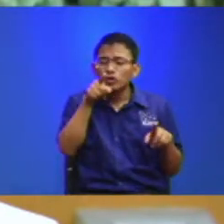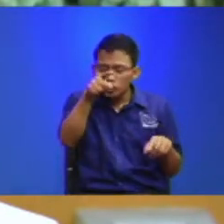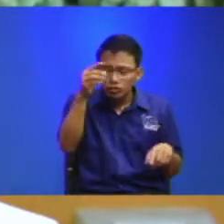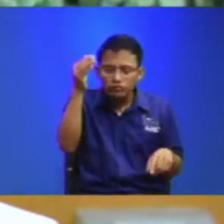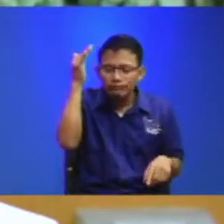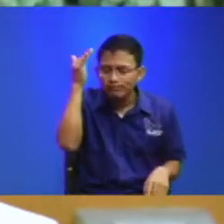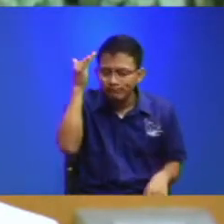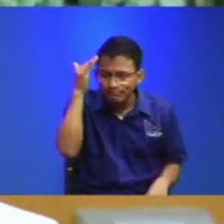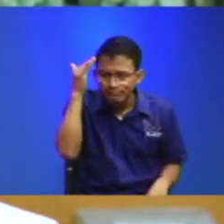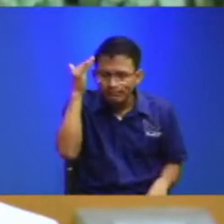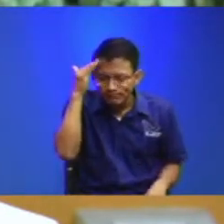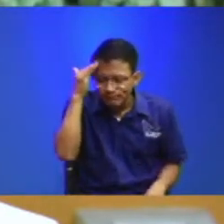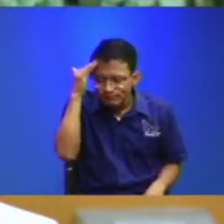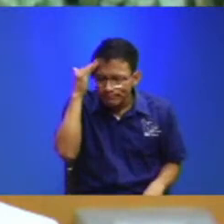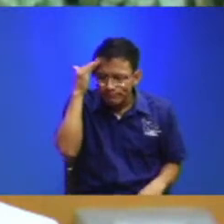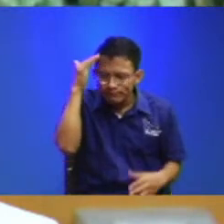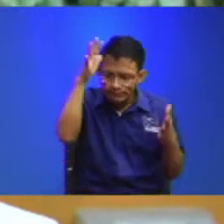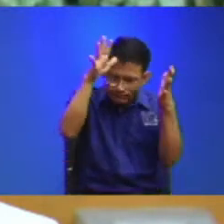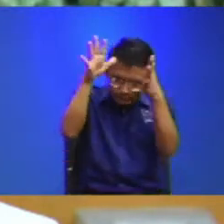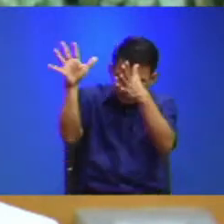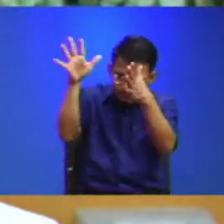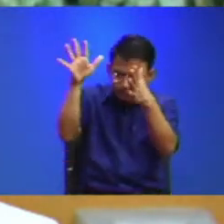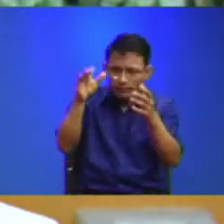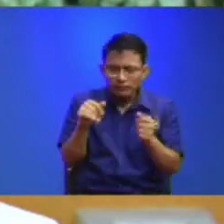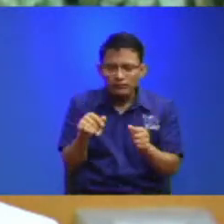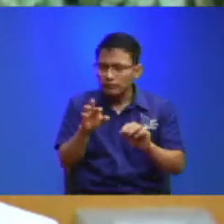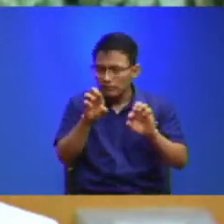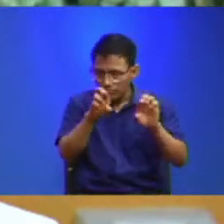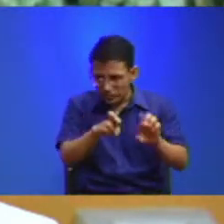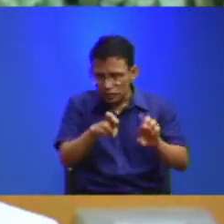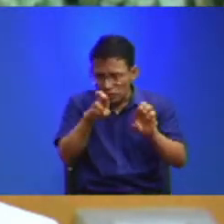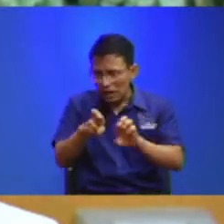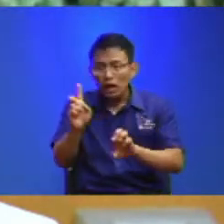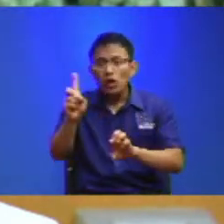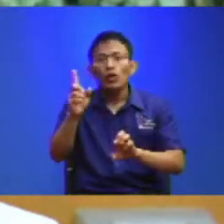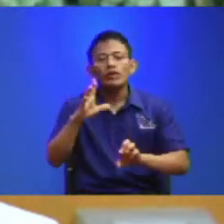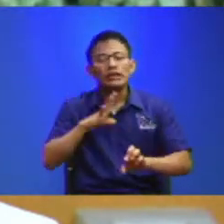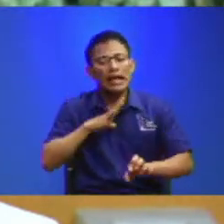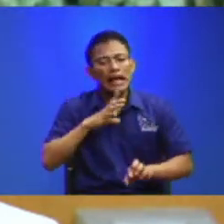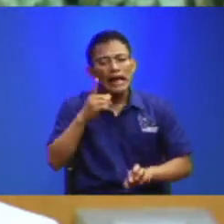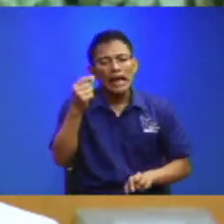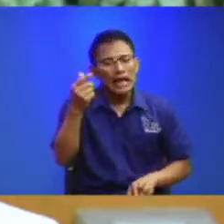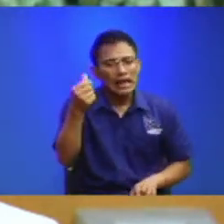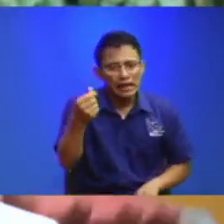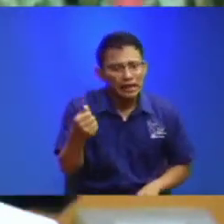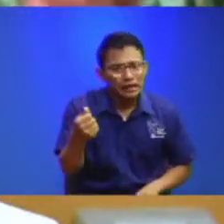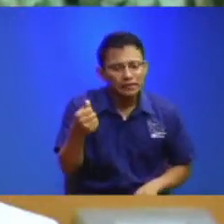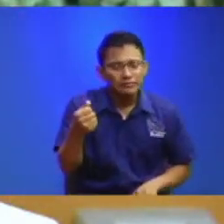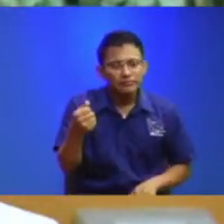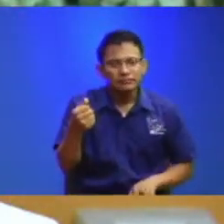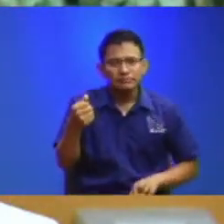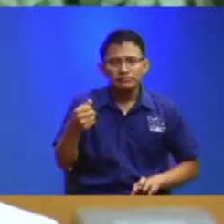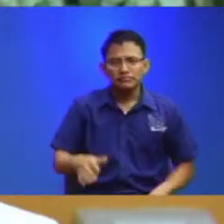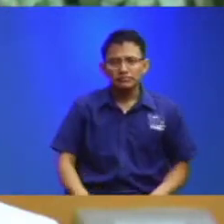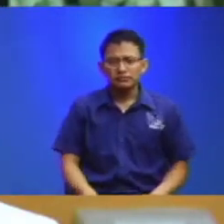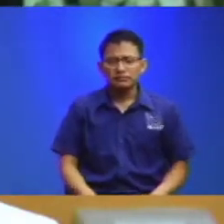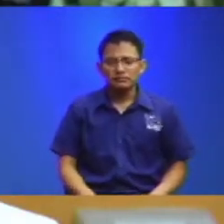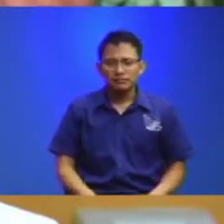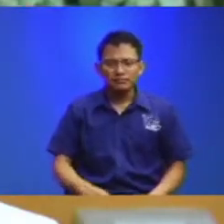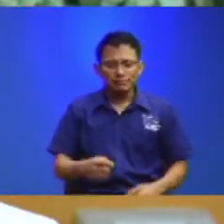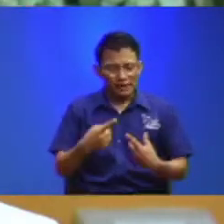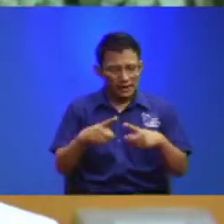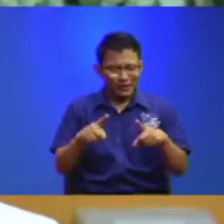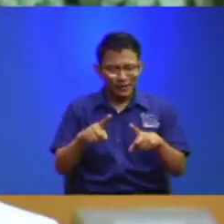tropiezo. Porque ¿qué puede hacer una persona que no tiene los recursos y por saludar, por llevar un